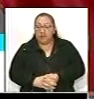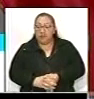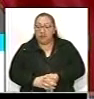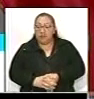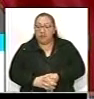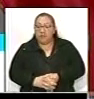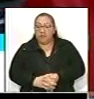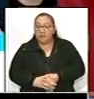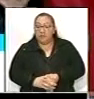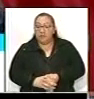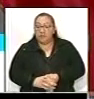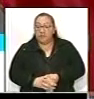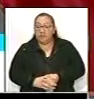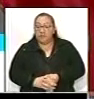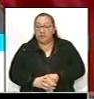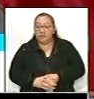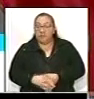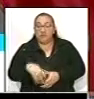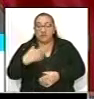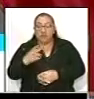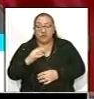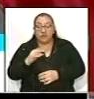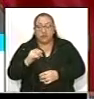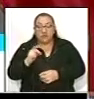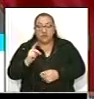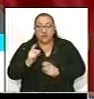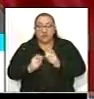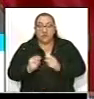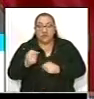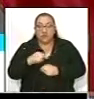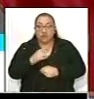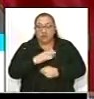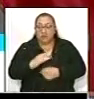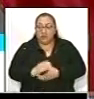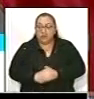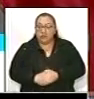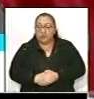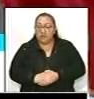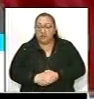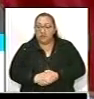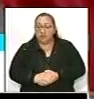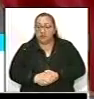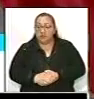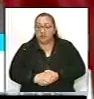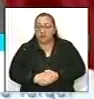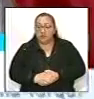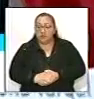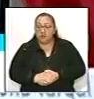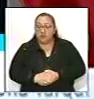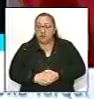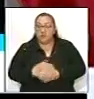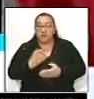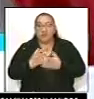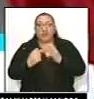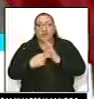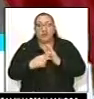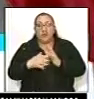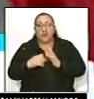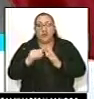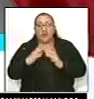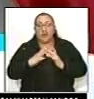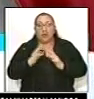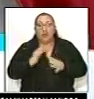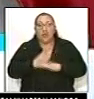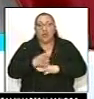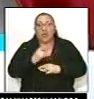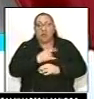podemos comentarlo, de que la presentación de los actores del Estado, que hemos identificado un vacío en la ley que establece vacantes de